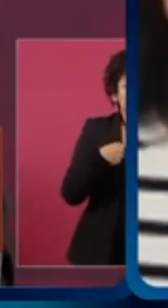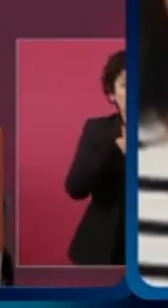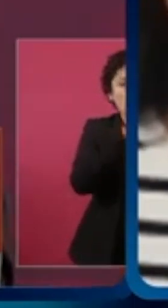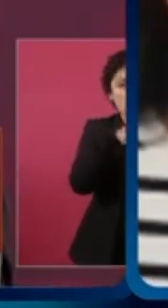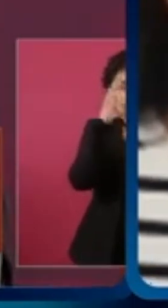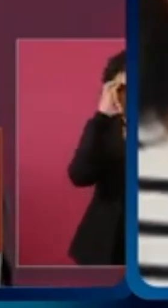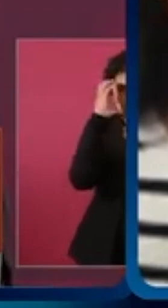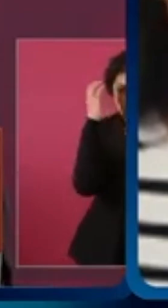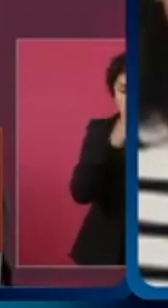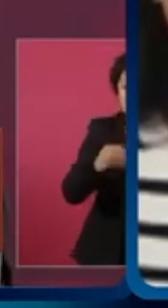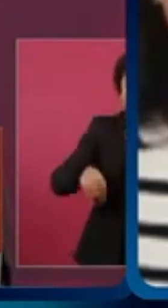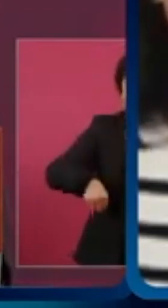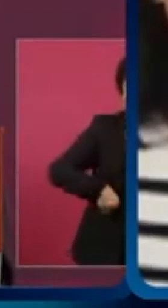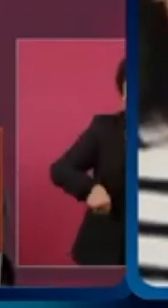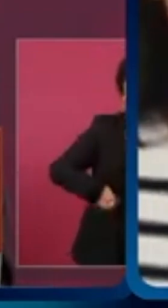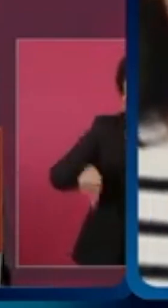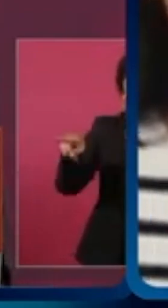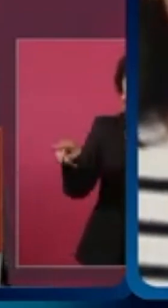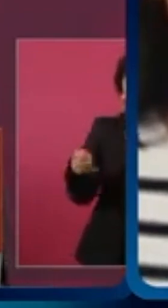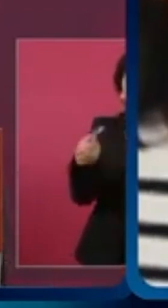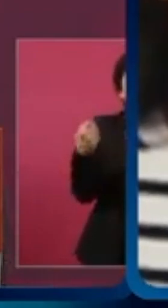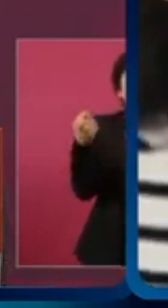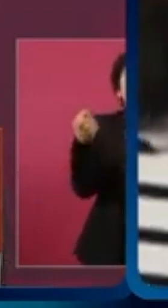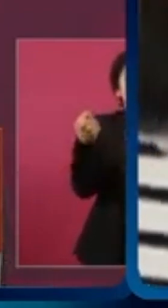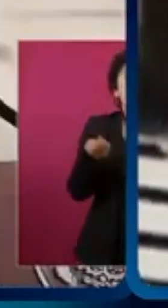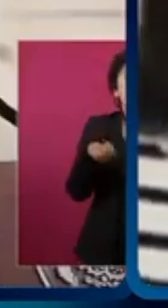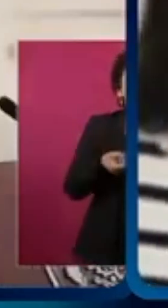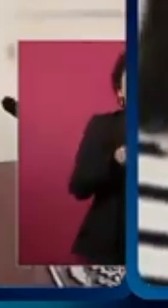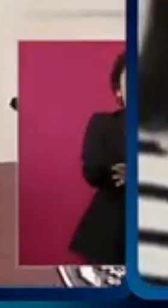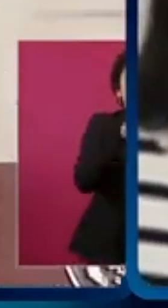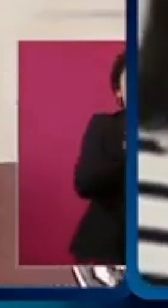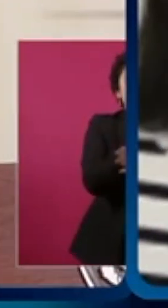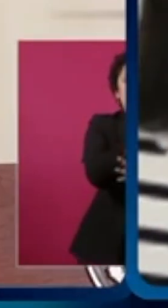No puede ser posible que estén al servicio